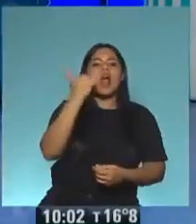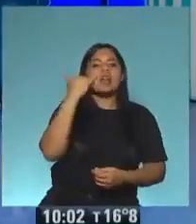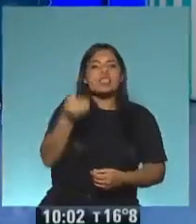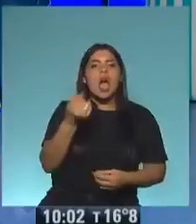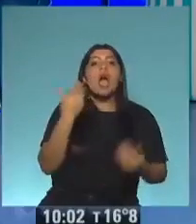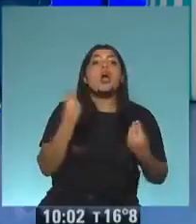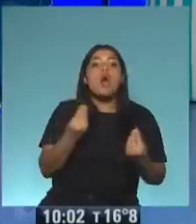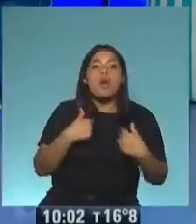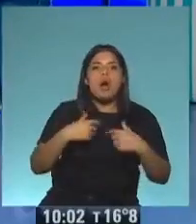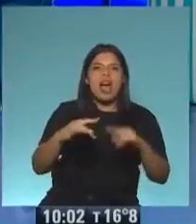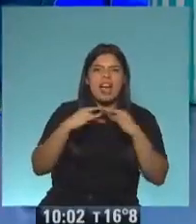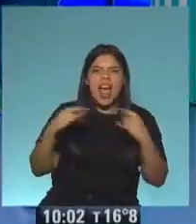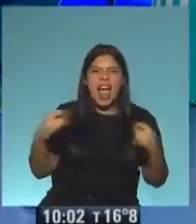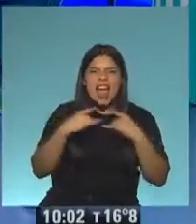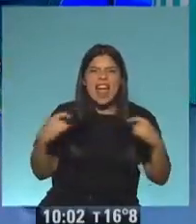hace...